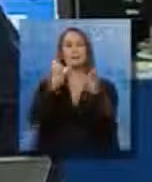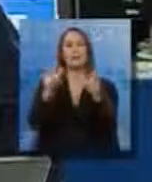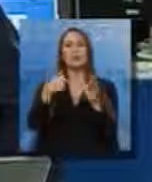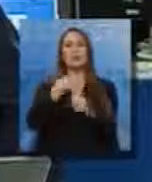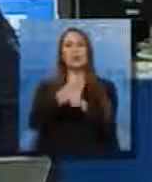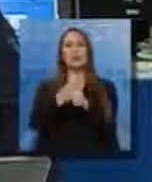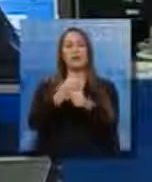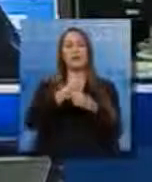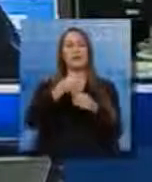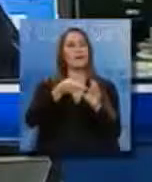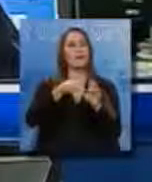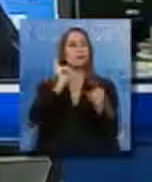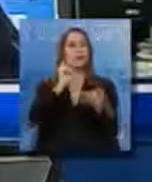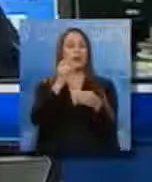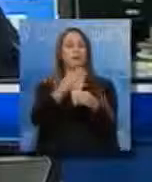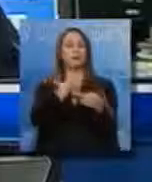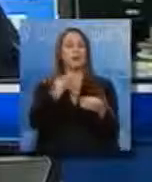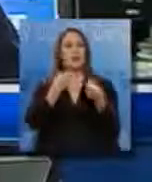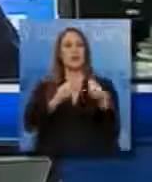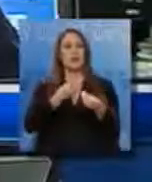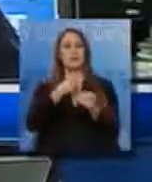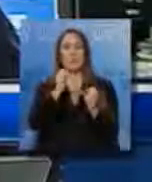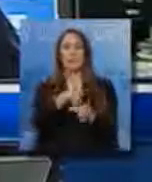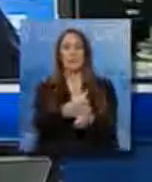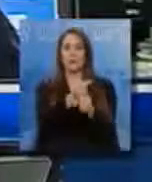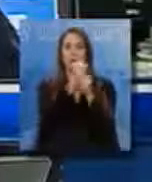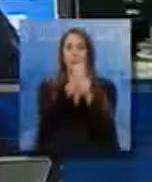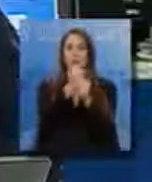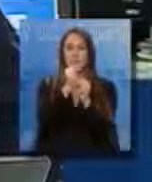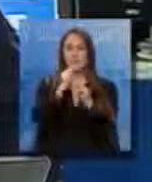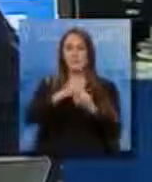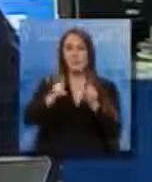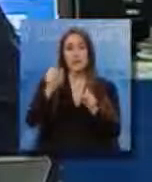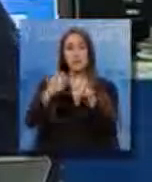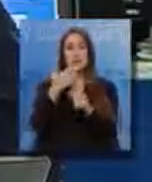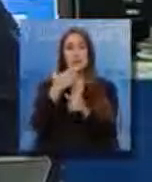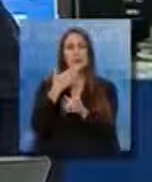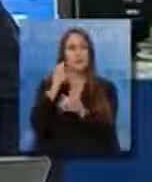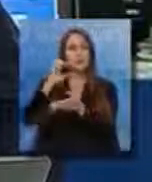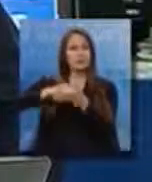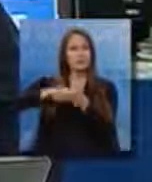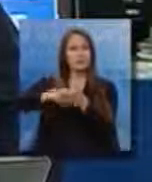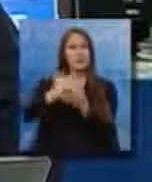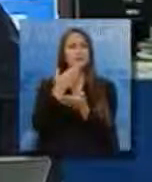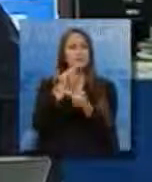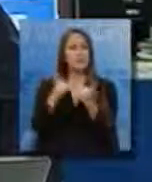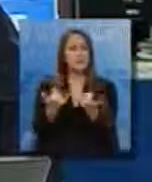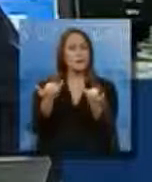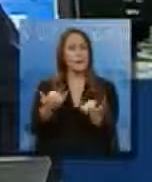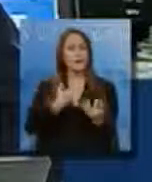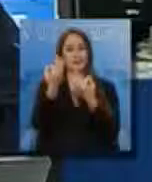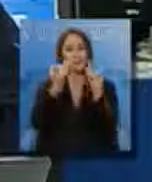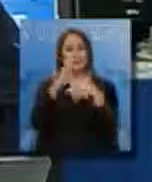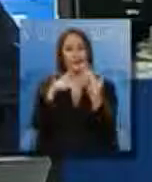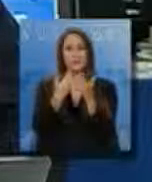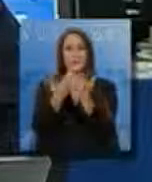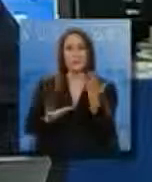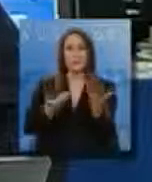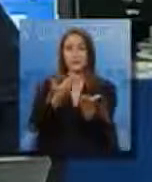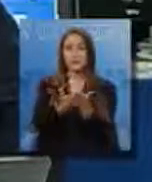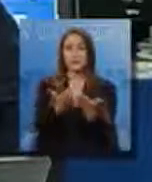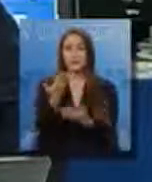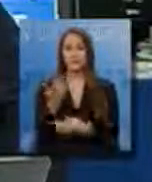esta iniciativa no supondría un incremento en las aportaciones de los afiliados. Cristian Hidalgo nos tiene los detalles de la propuesta.